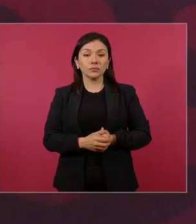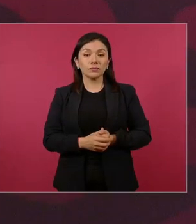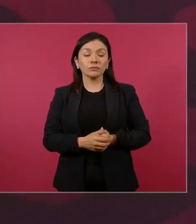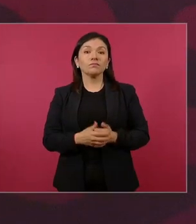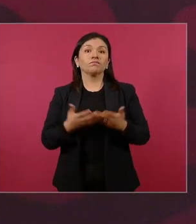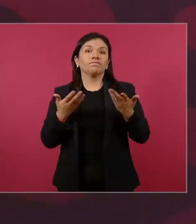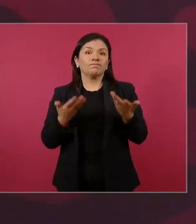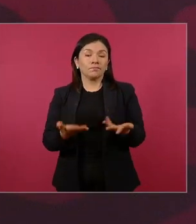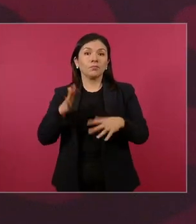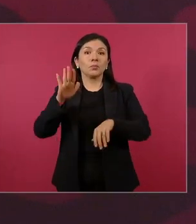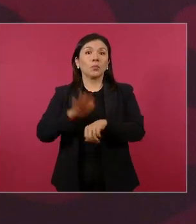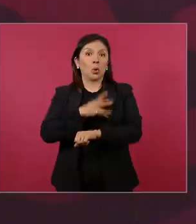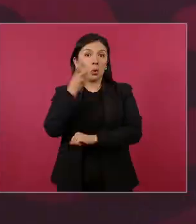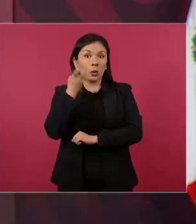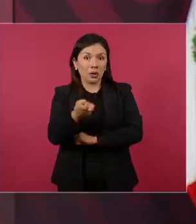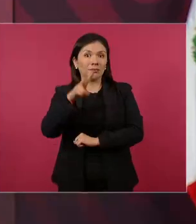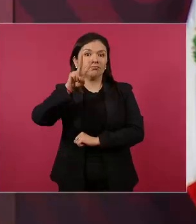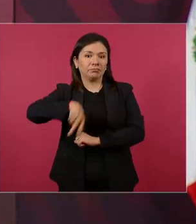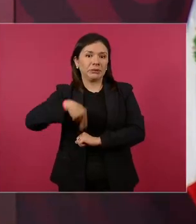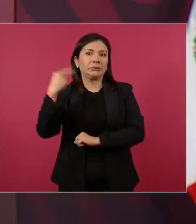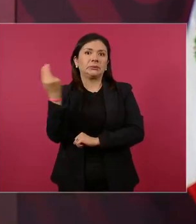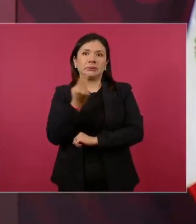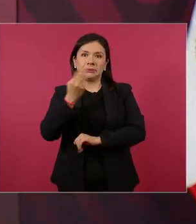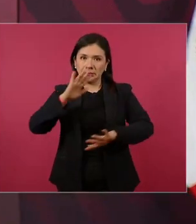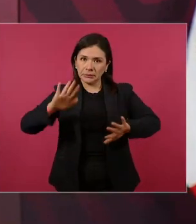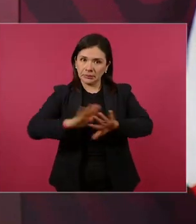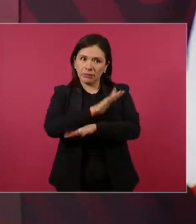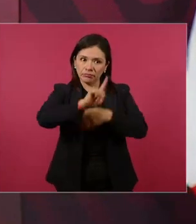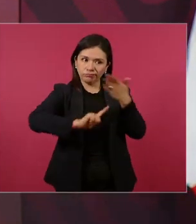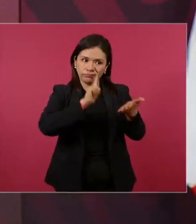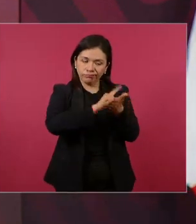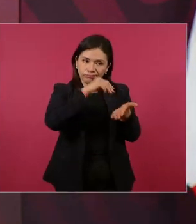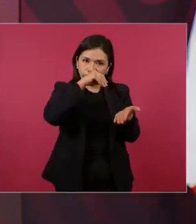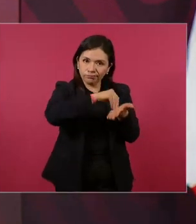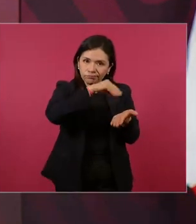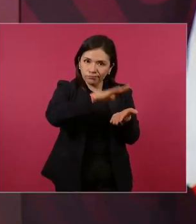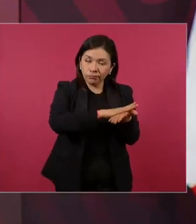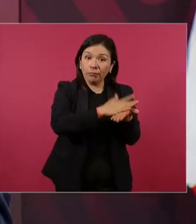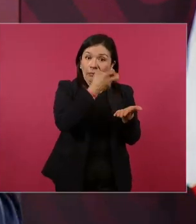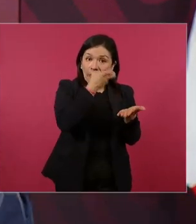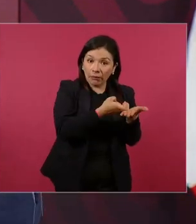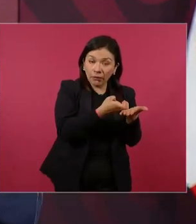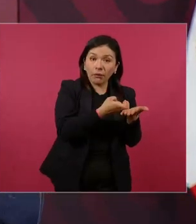Por eso es necesario la reforma al Poder Judicial y luego